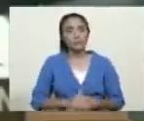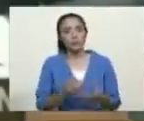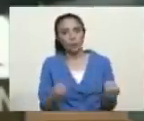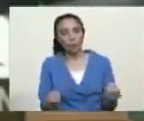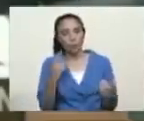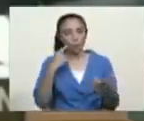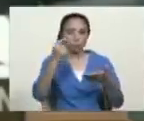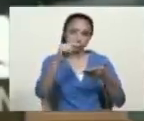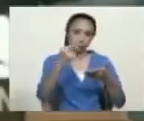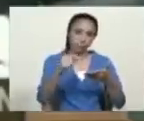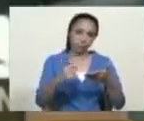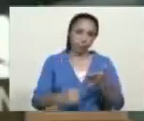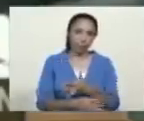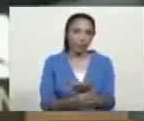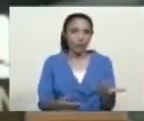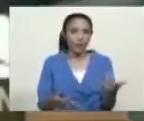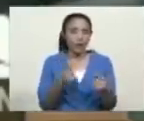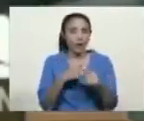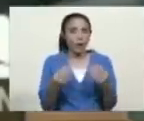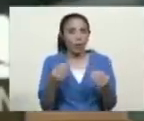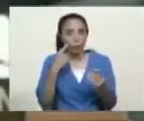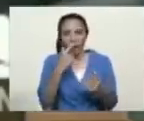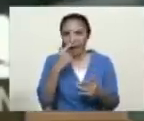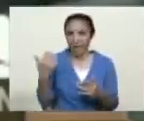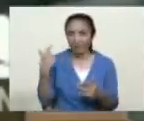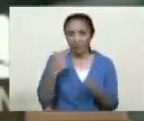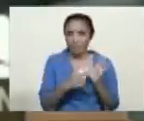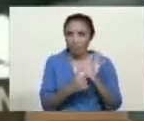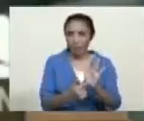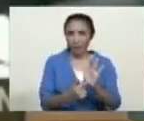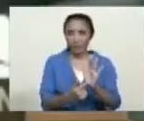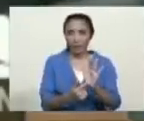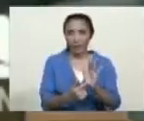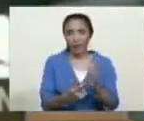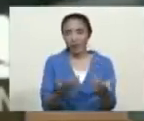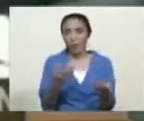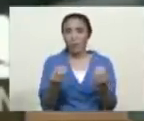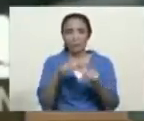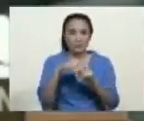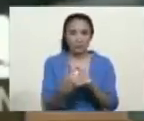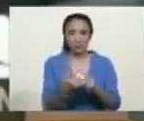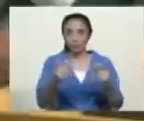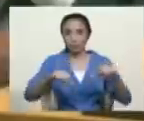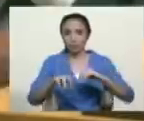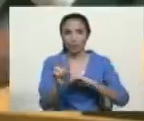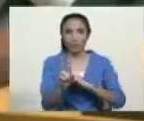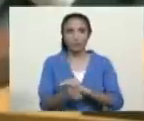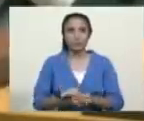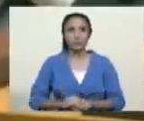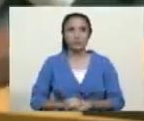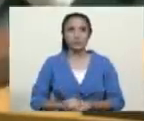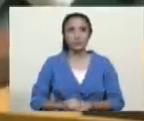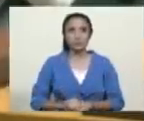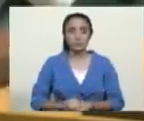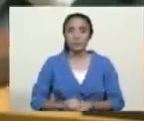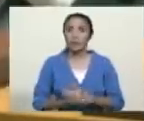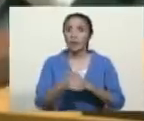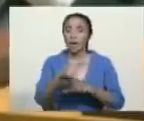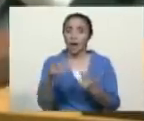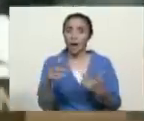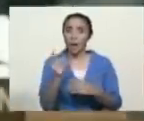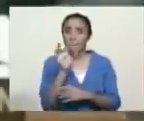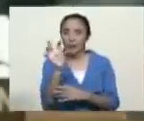contenido de los episodios anteriores de esta serie. En un país